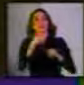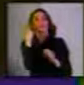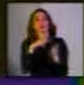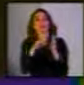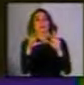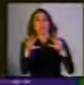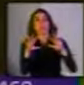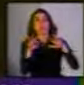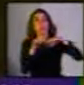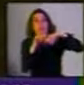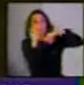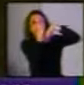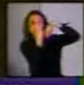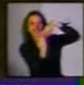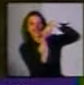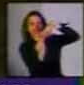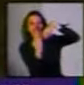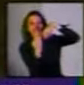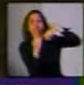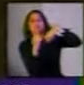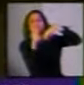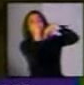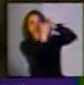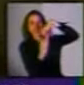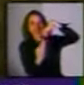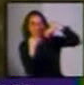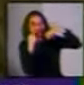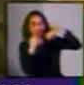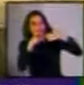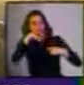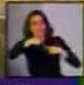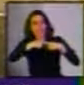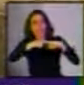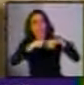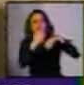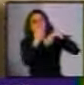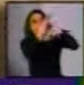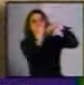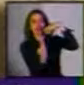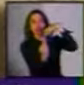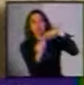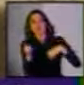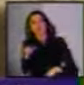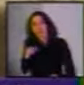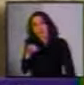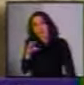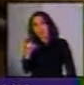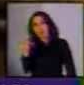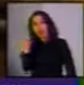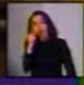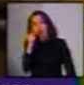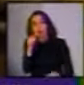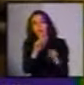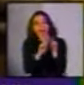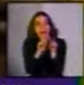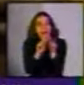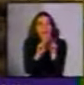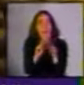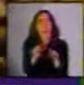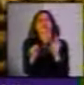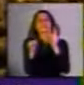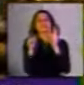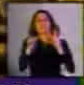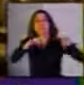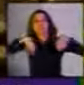Sufrió varios daños, el principal una fractura que la partió. Nicolás retoca una de las seis campanas de bronce